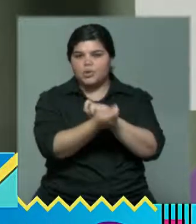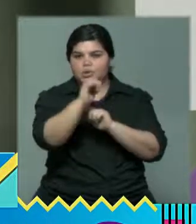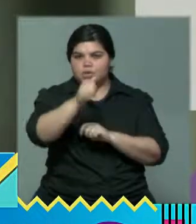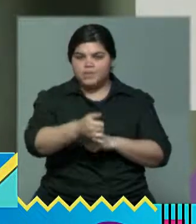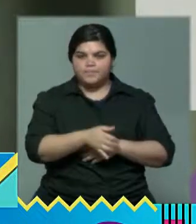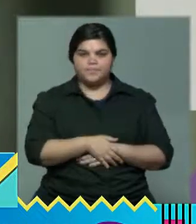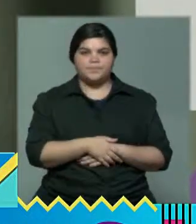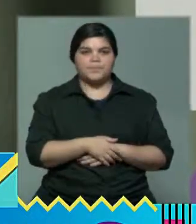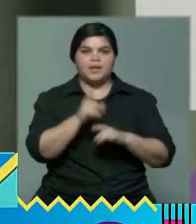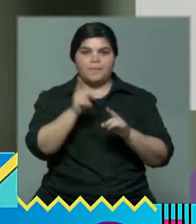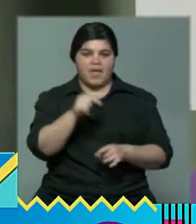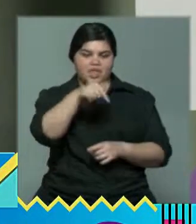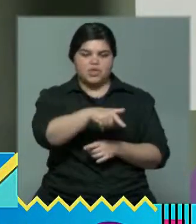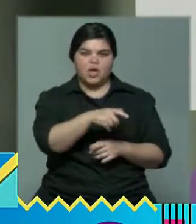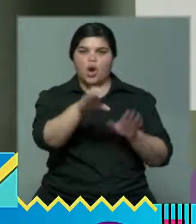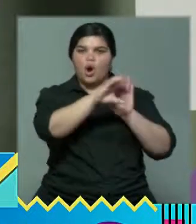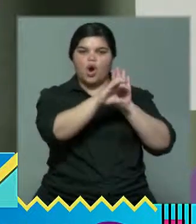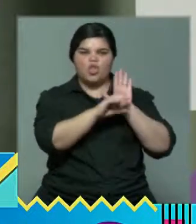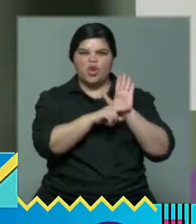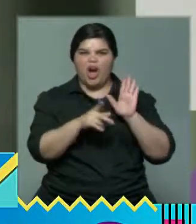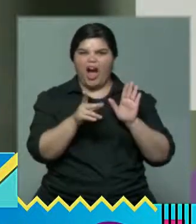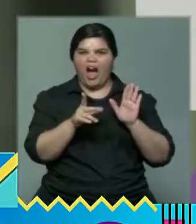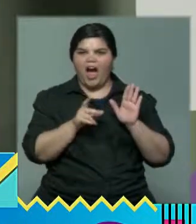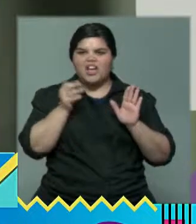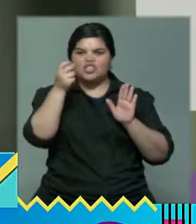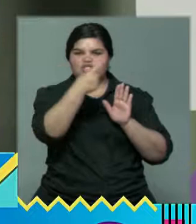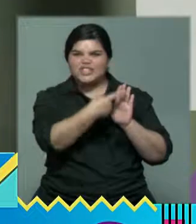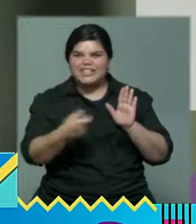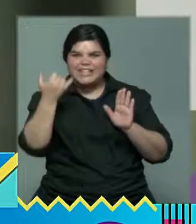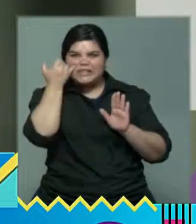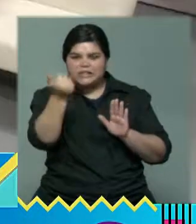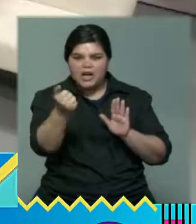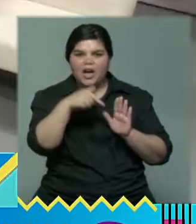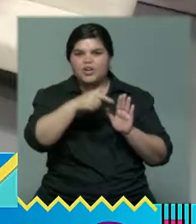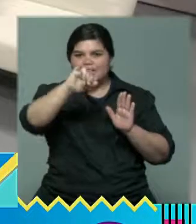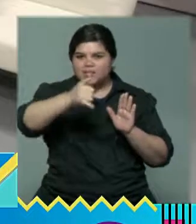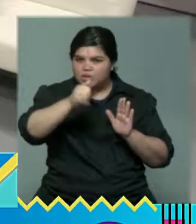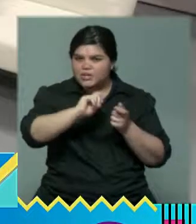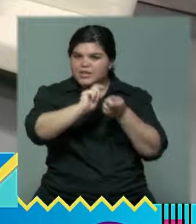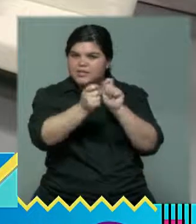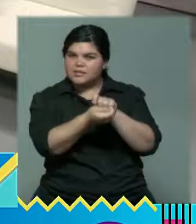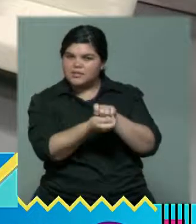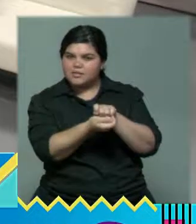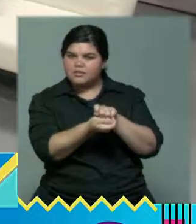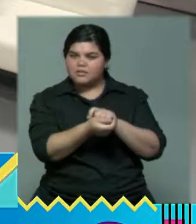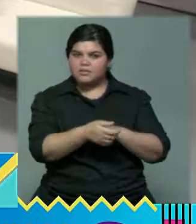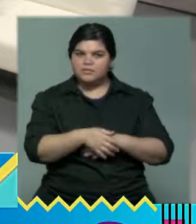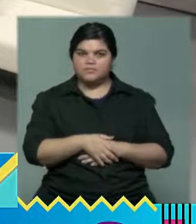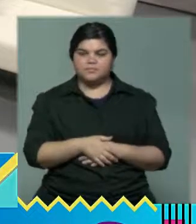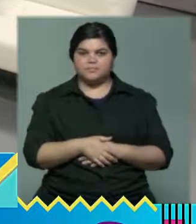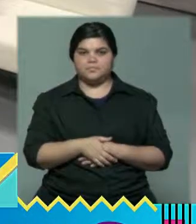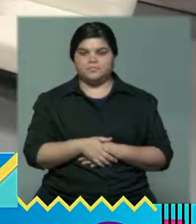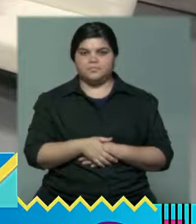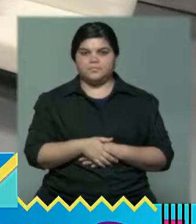digamos, este código que tiene casi 100 años, ¿es necesario como empezar con una reforma o reformarlo?